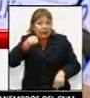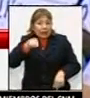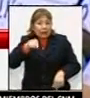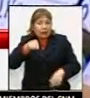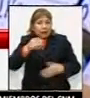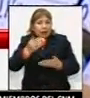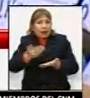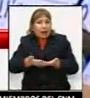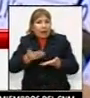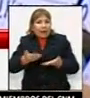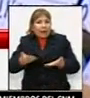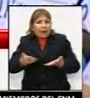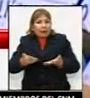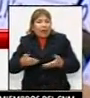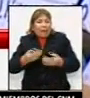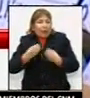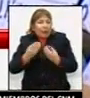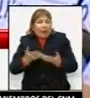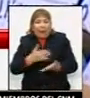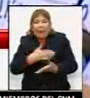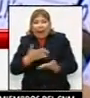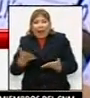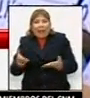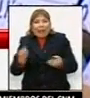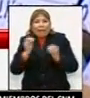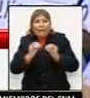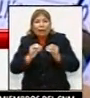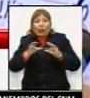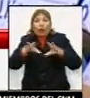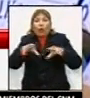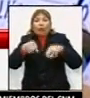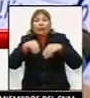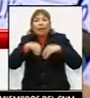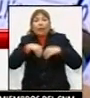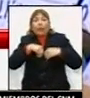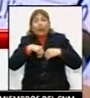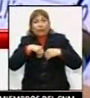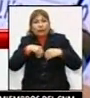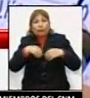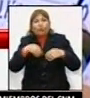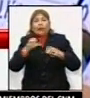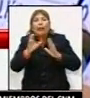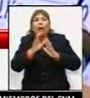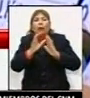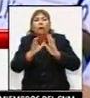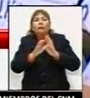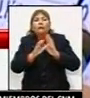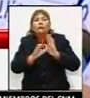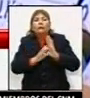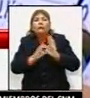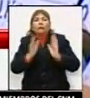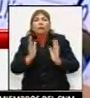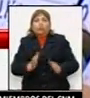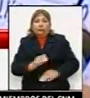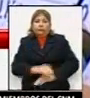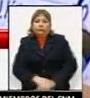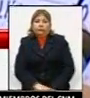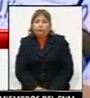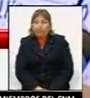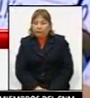la verdad que no va a haber efectos con la sola aprobación de este párrafo en la Constitución.